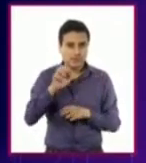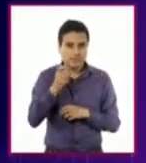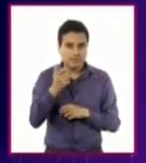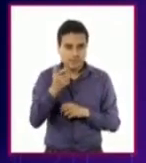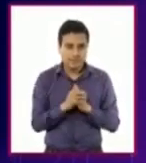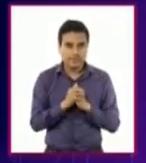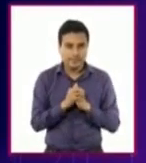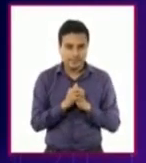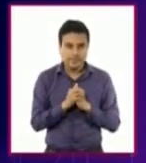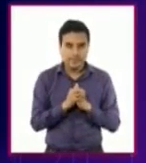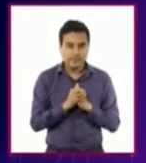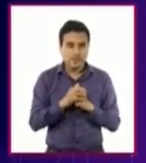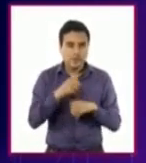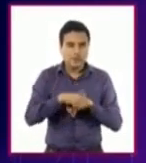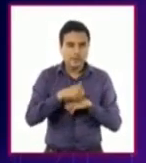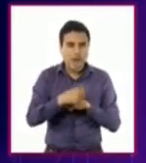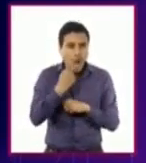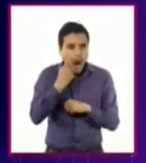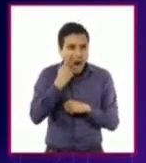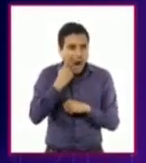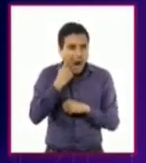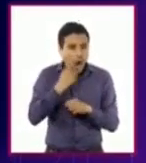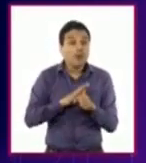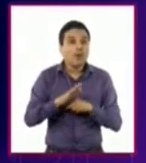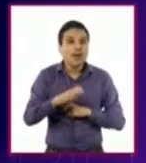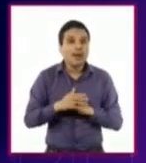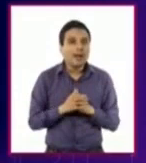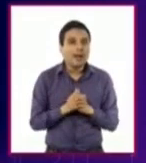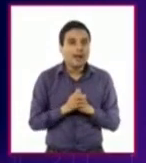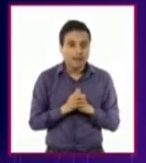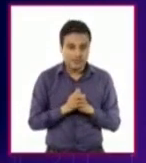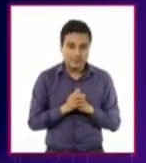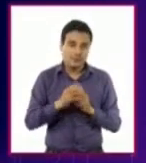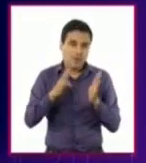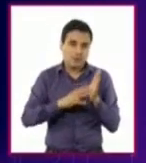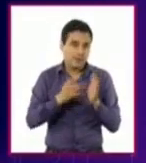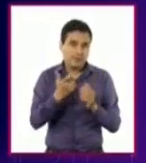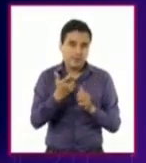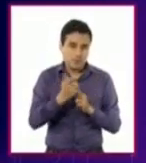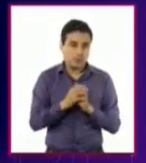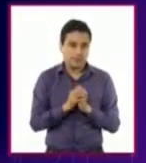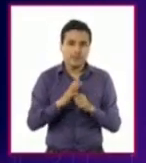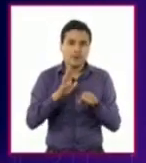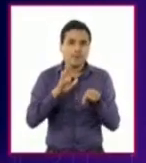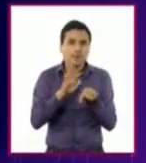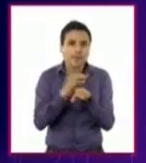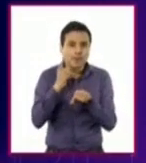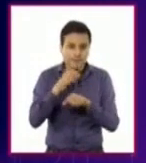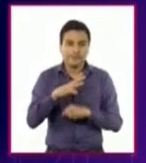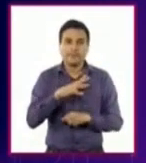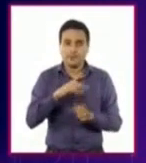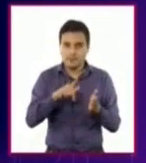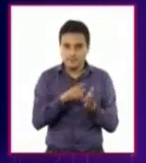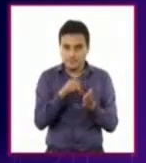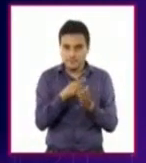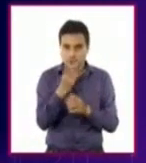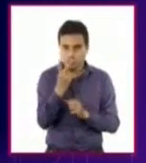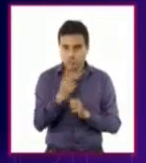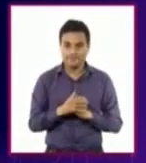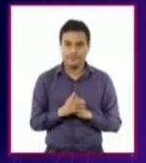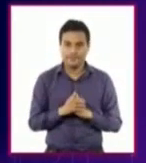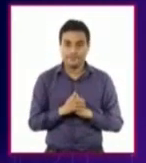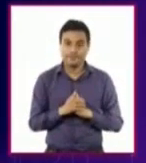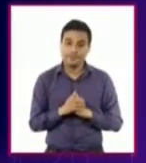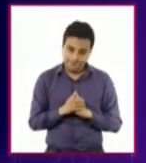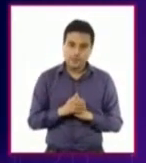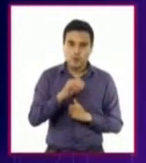pueden notar que 4 mil pesos es el dato que más se repite ya que aparece dos veces por lo